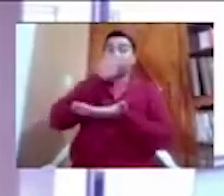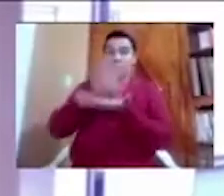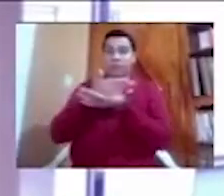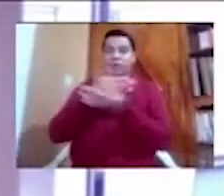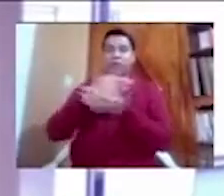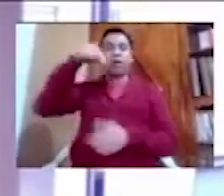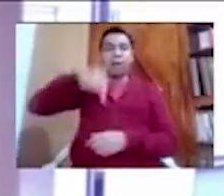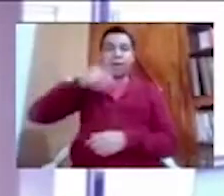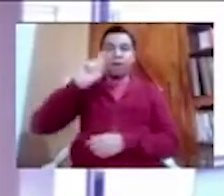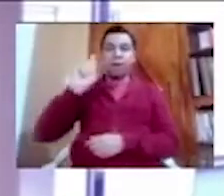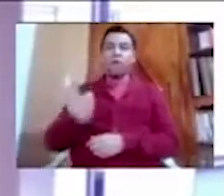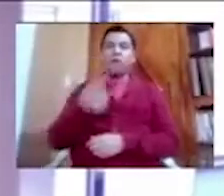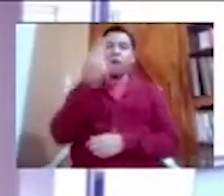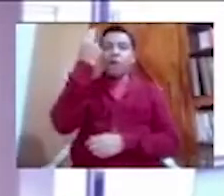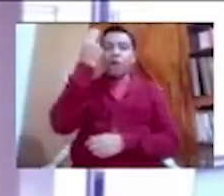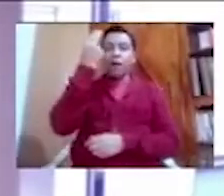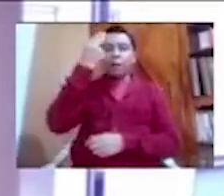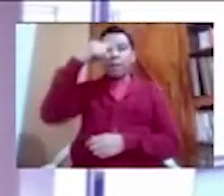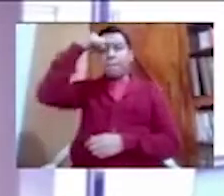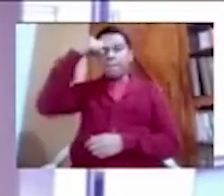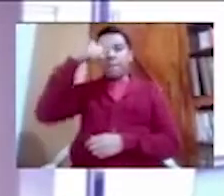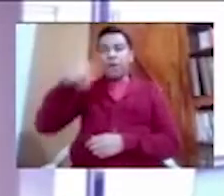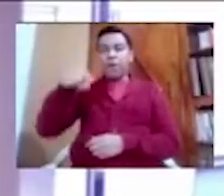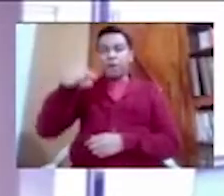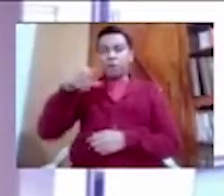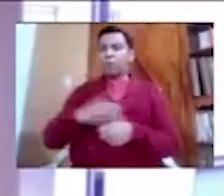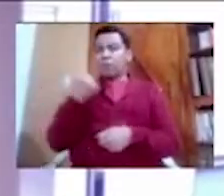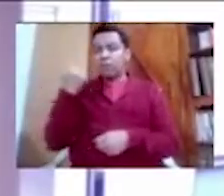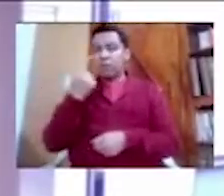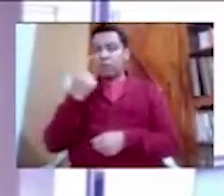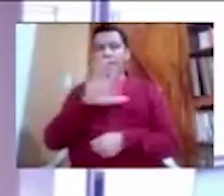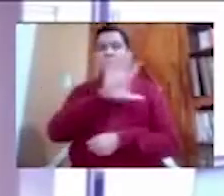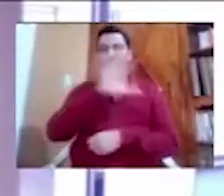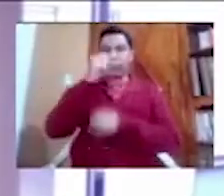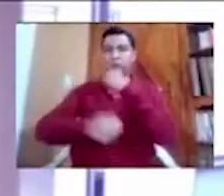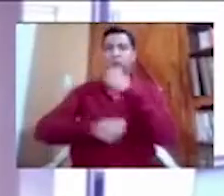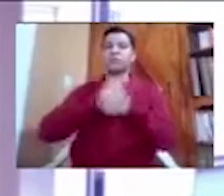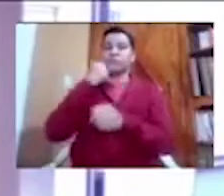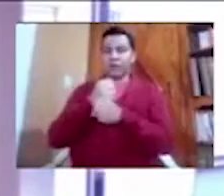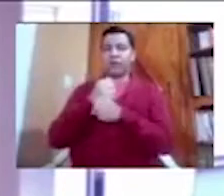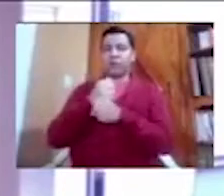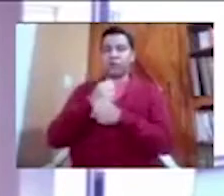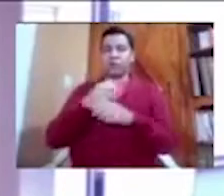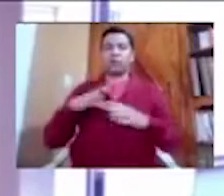contexto del evento de 500 años que la UNAM está